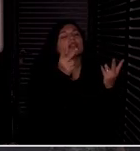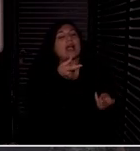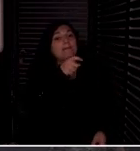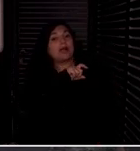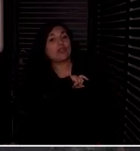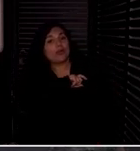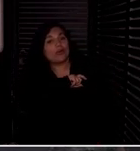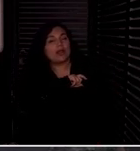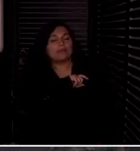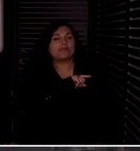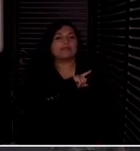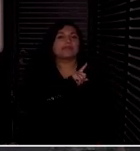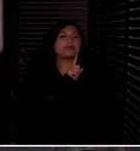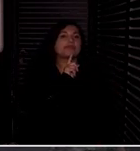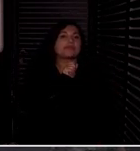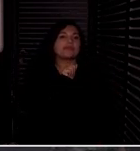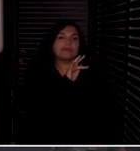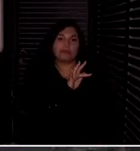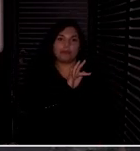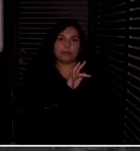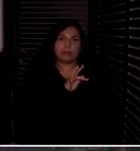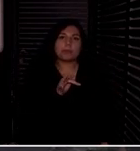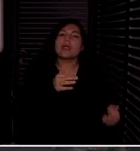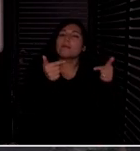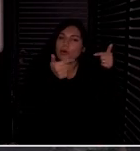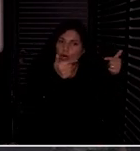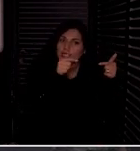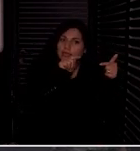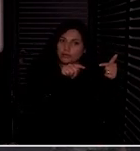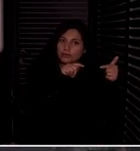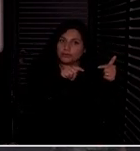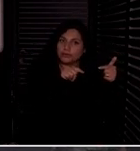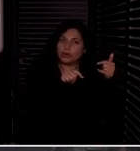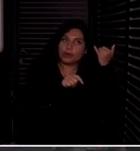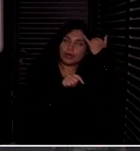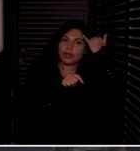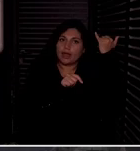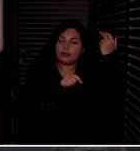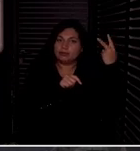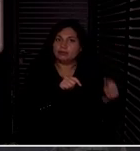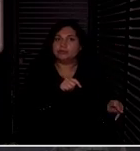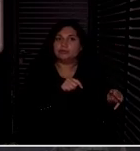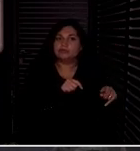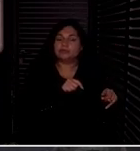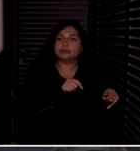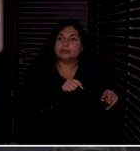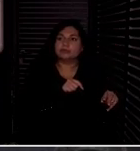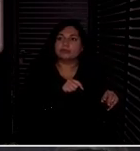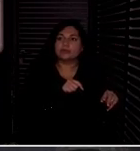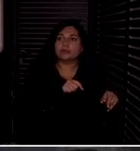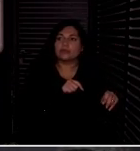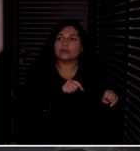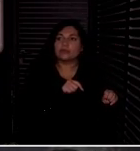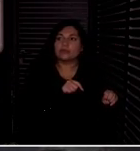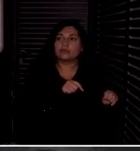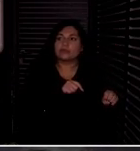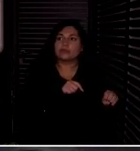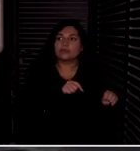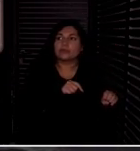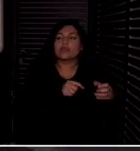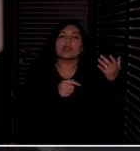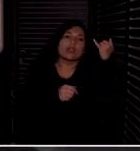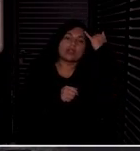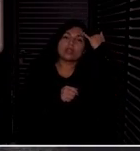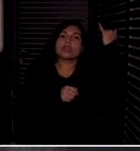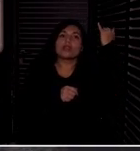los medios, eso sí, eso es político, eso son contenidos, eso es ideología. Bueno, es que hoy día la ideología es a través del software,